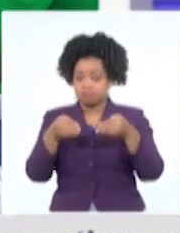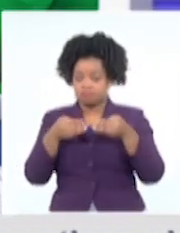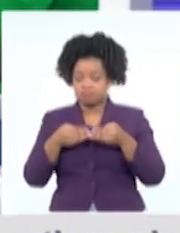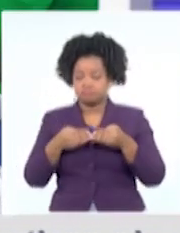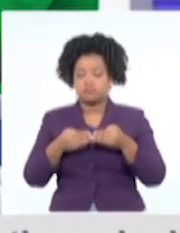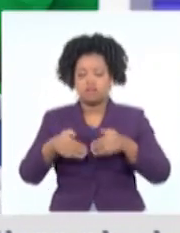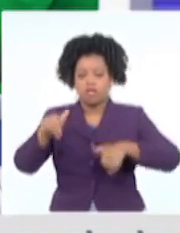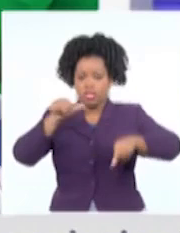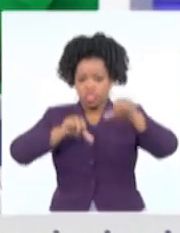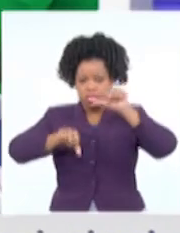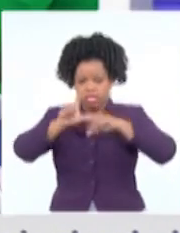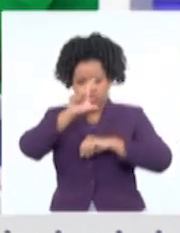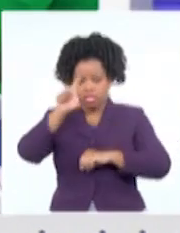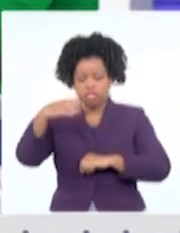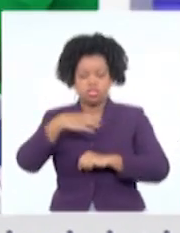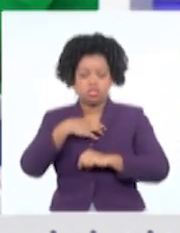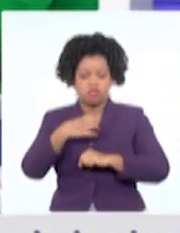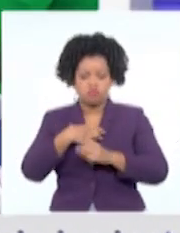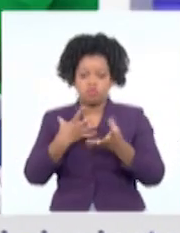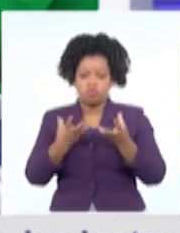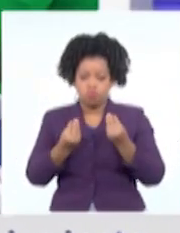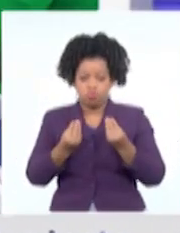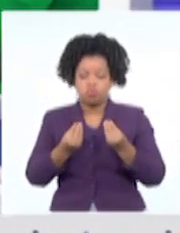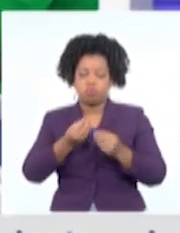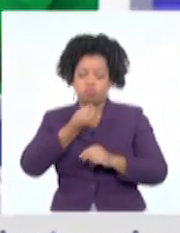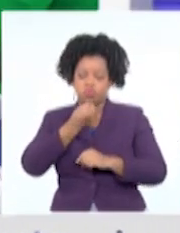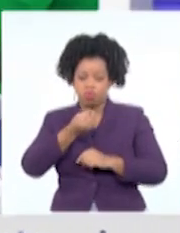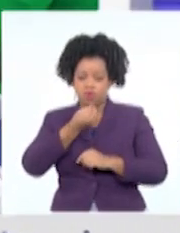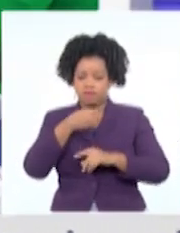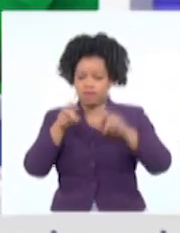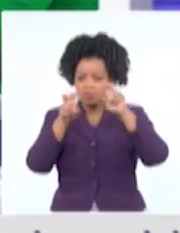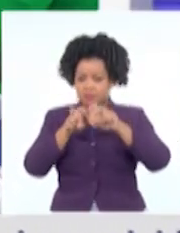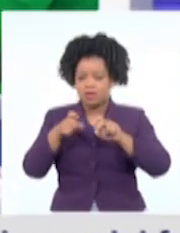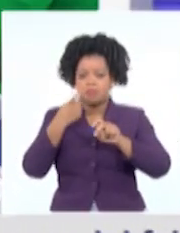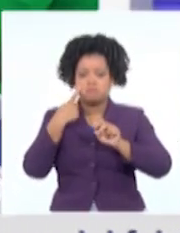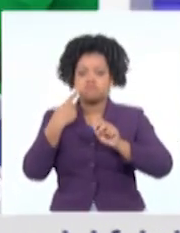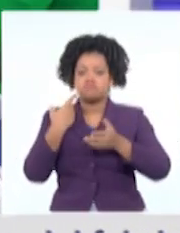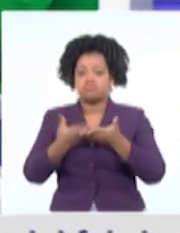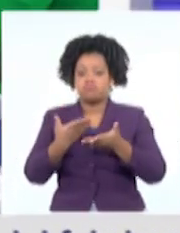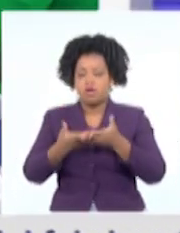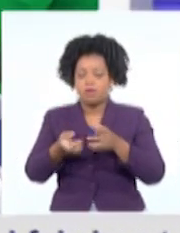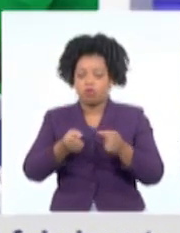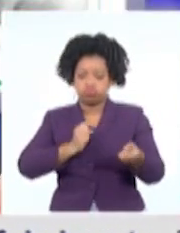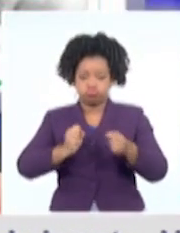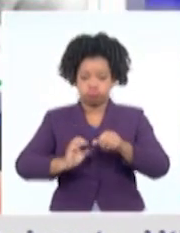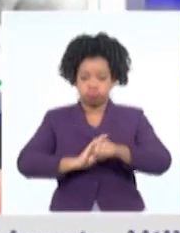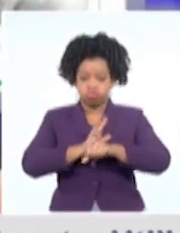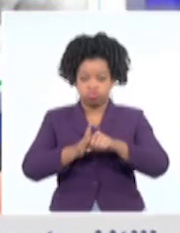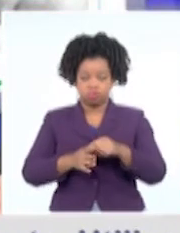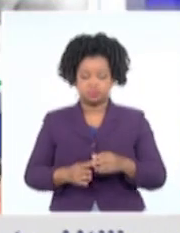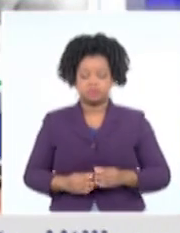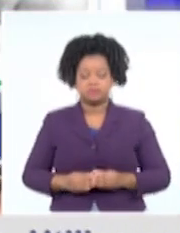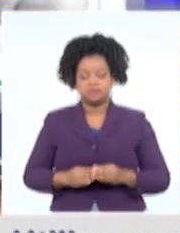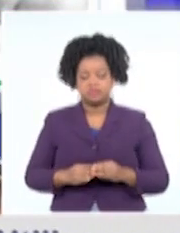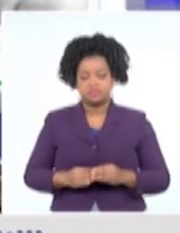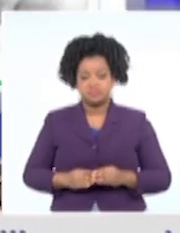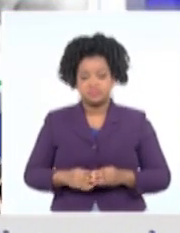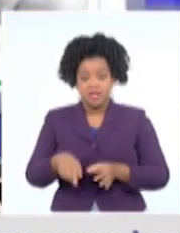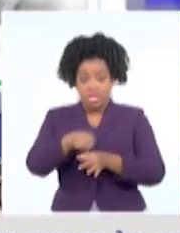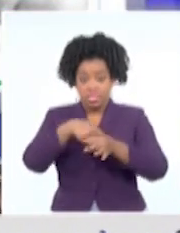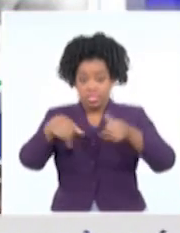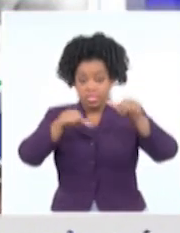hacer muchas cosas y se puede demostrar el control que se puede lograr de esta enfermedad. A propósito de laboratorio, creo que